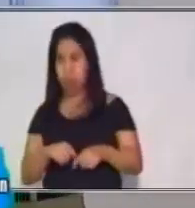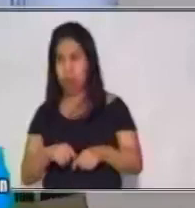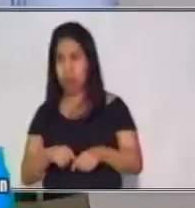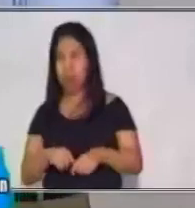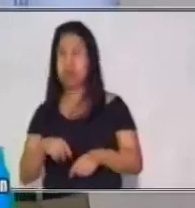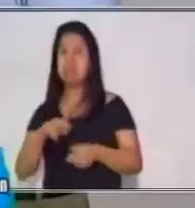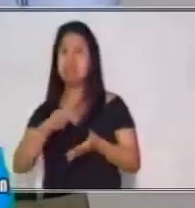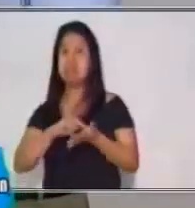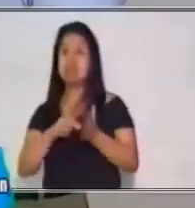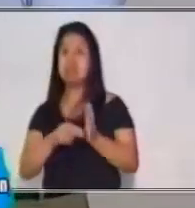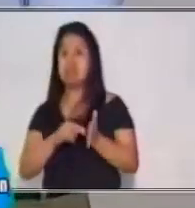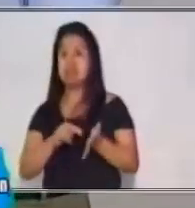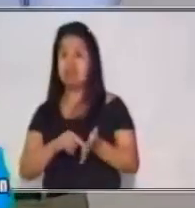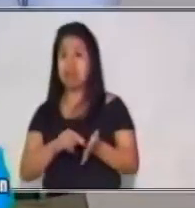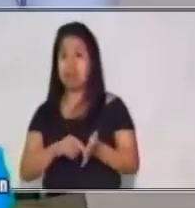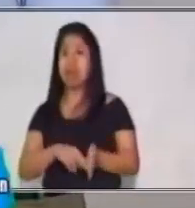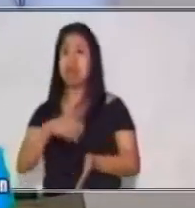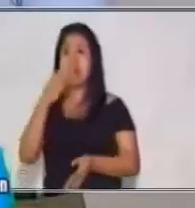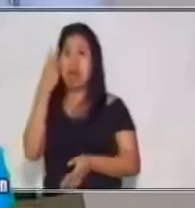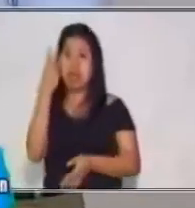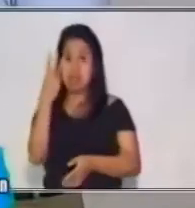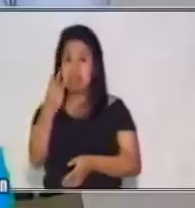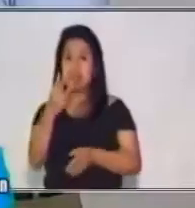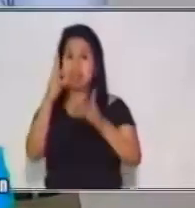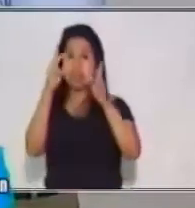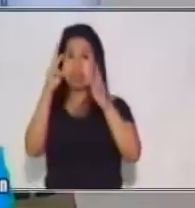Entonces, ¿dónde lo colocamos?